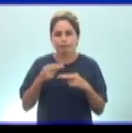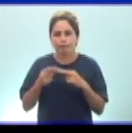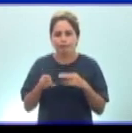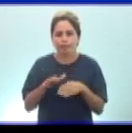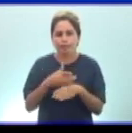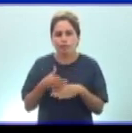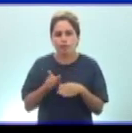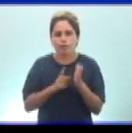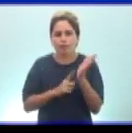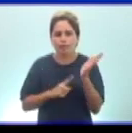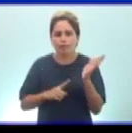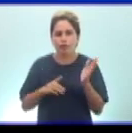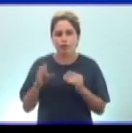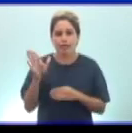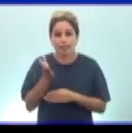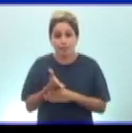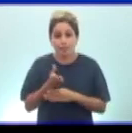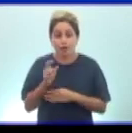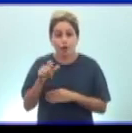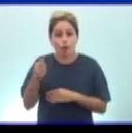átomo.